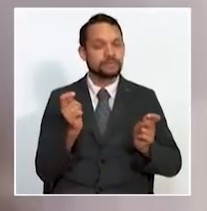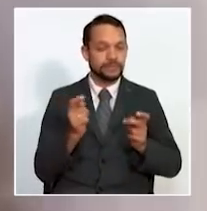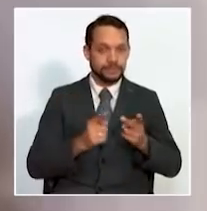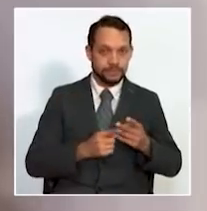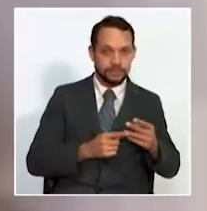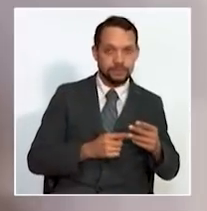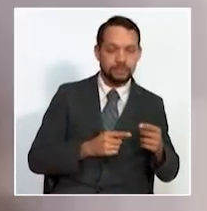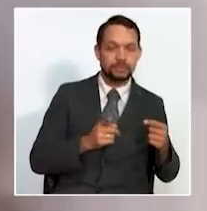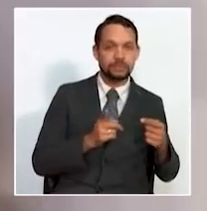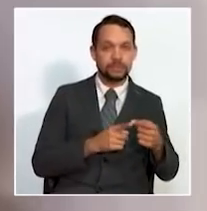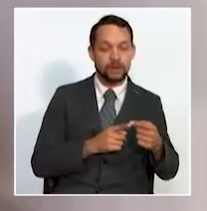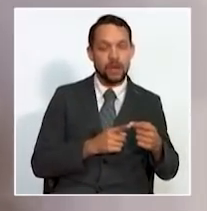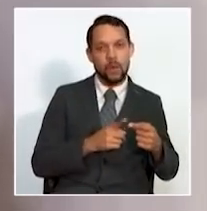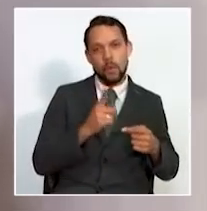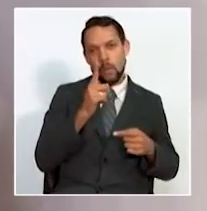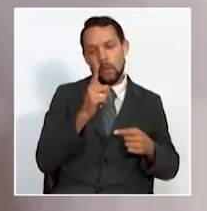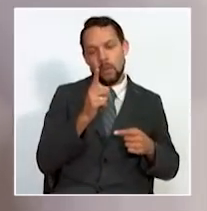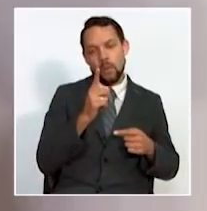tener una